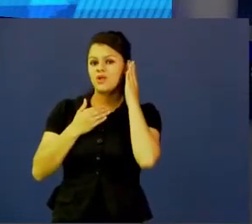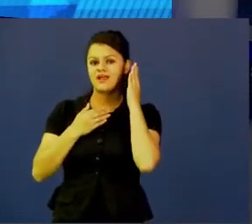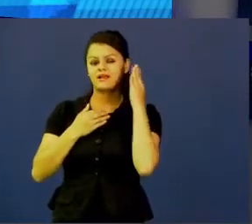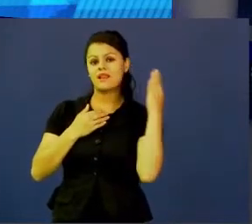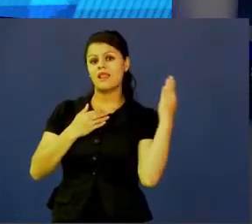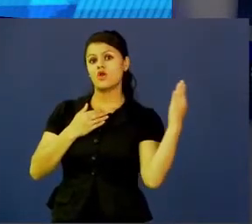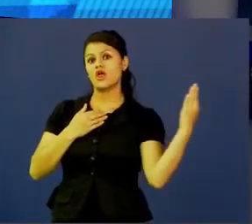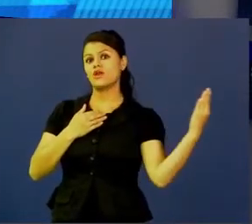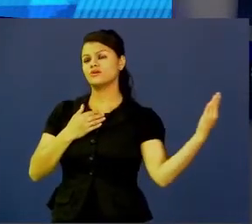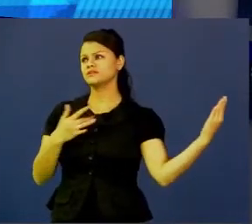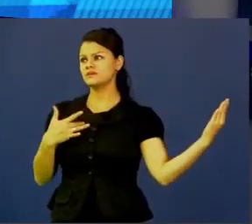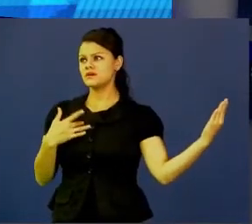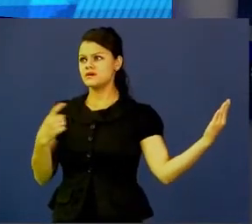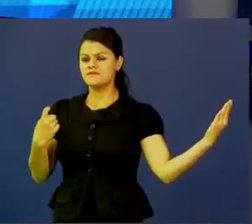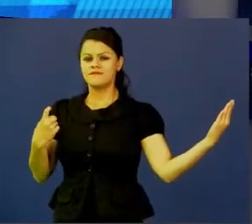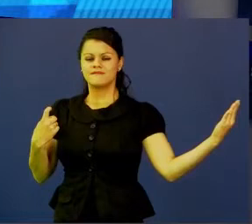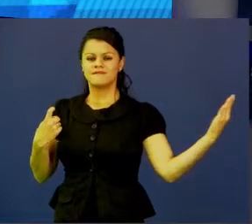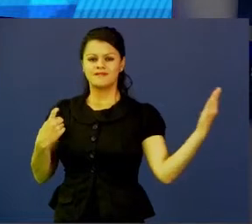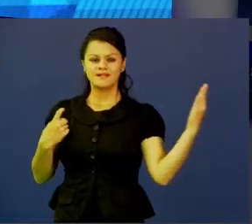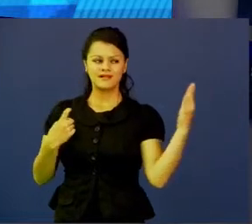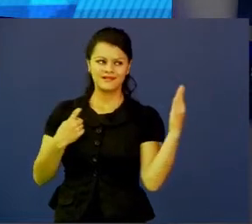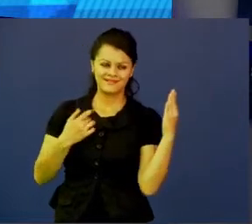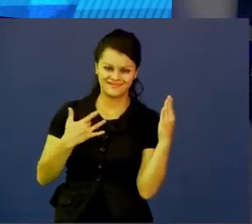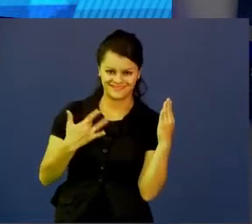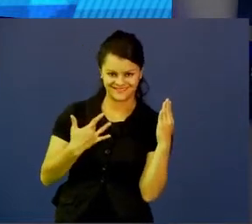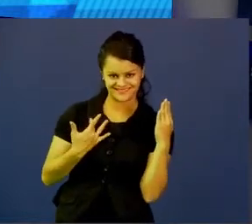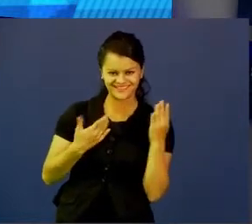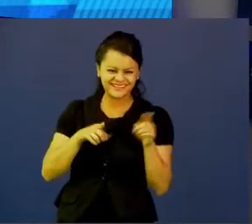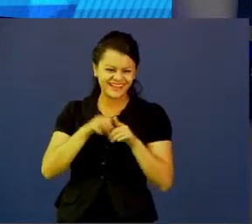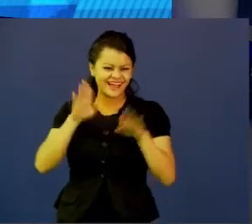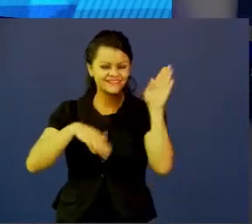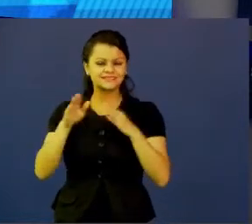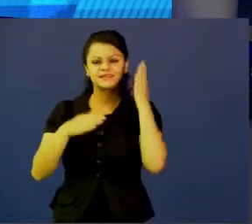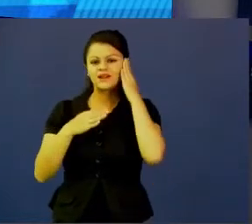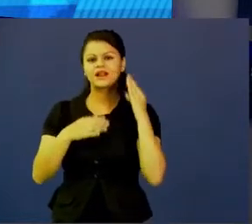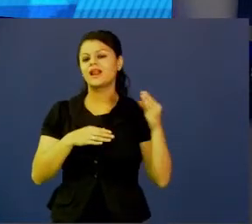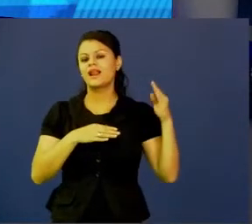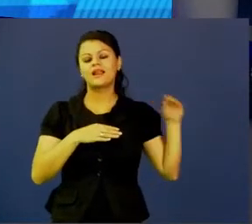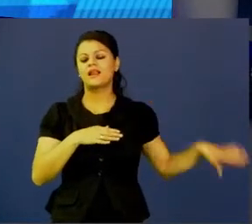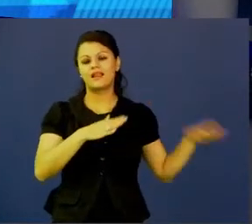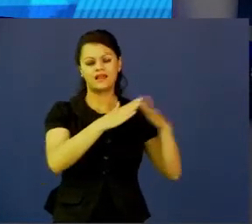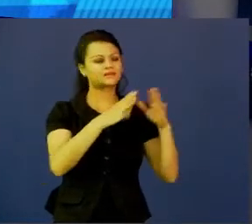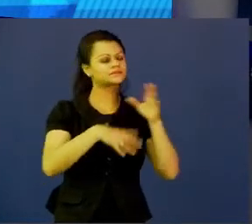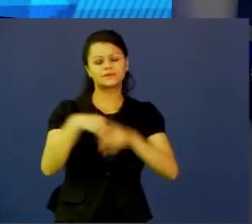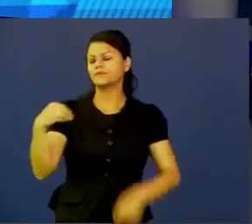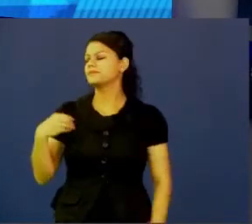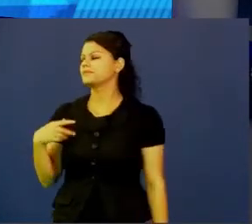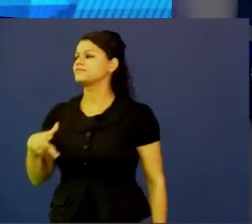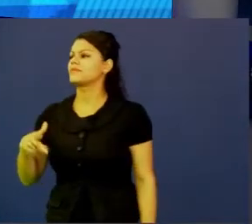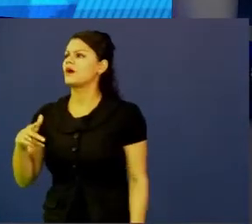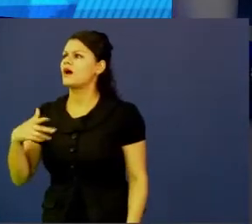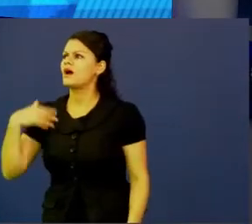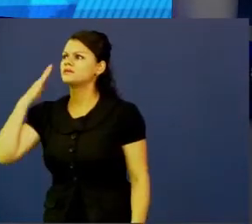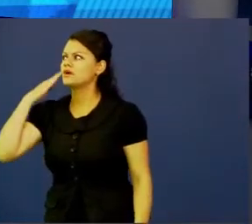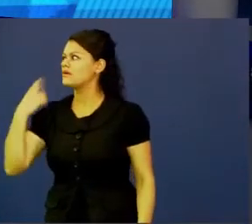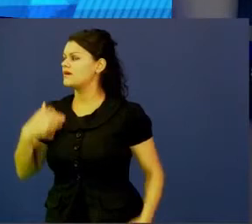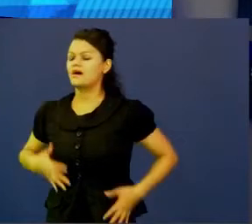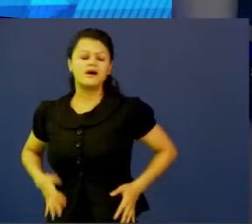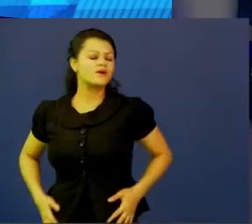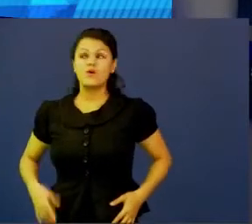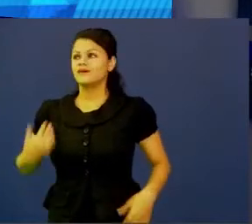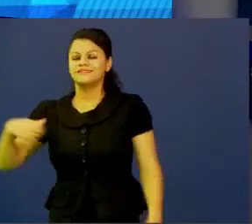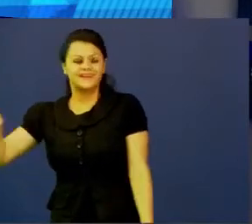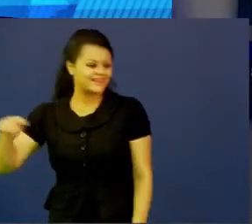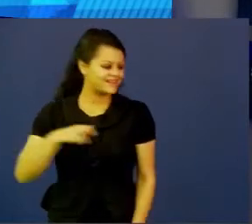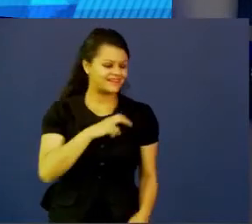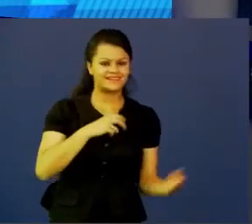creo que todos hemos sentido cuando dejamos el celular en la casa que tenemos que correr y volver a buscar el celular porque sentimos que algo nos falta. Bueno,